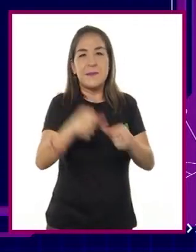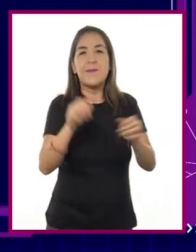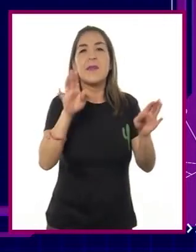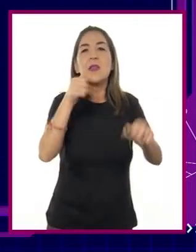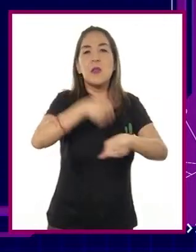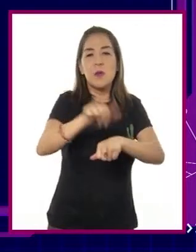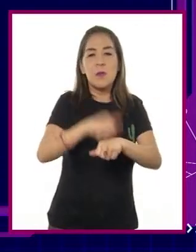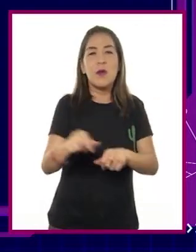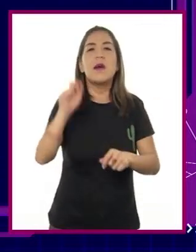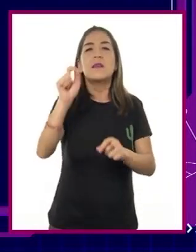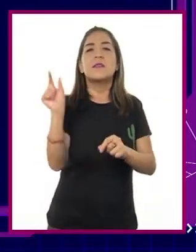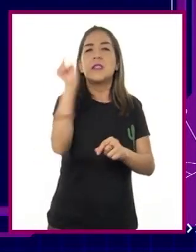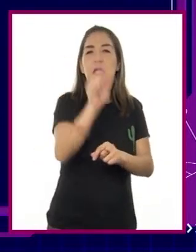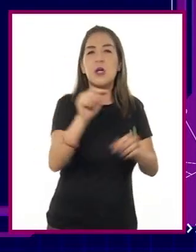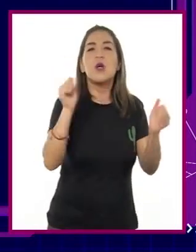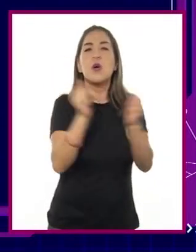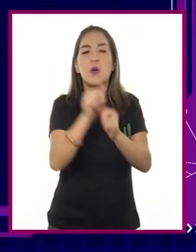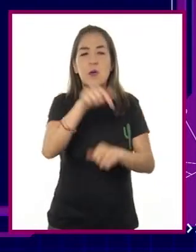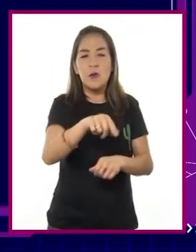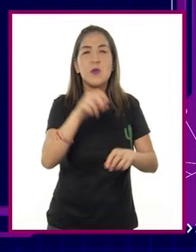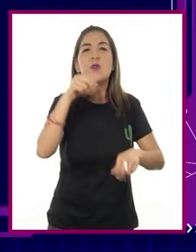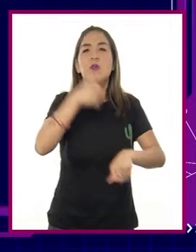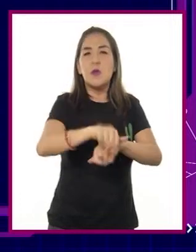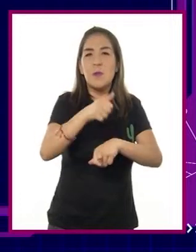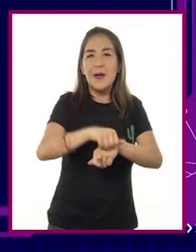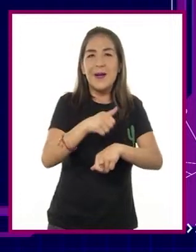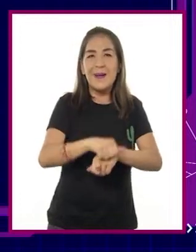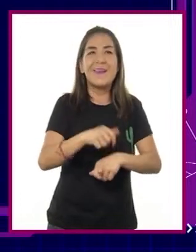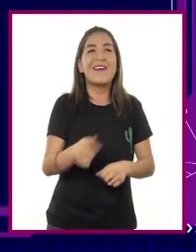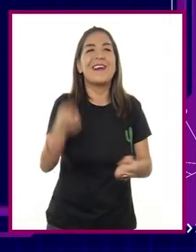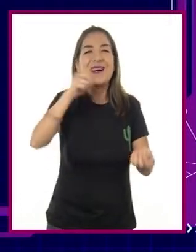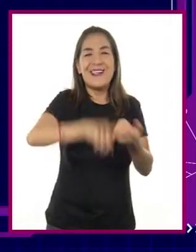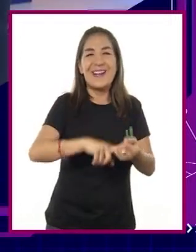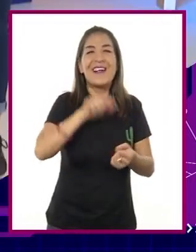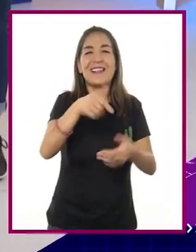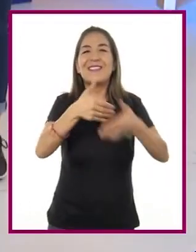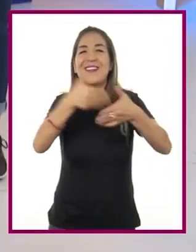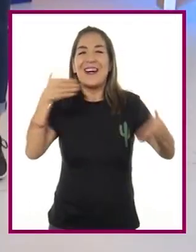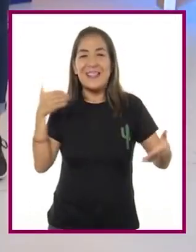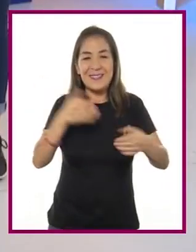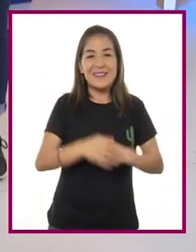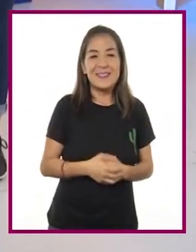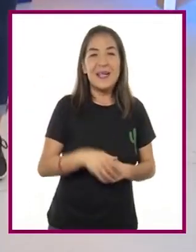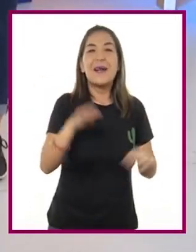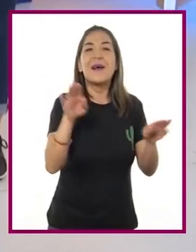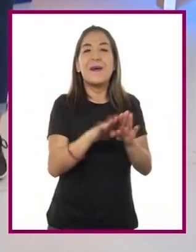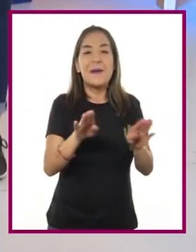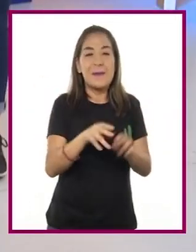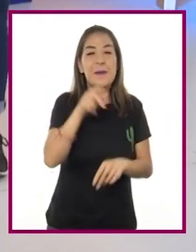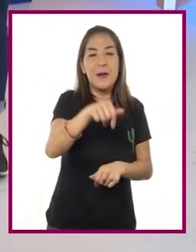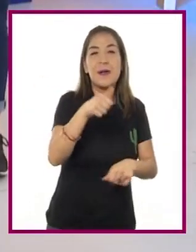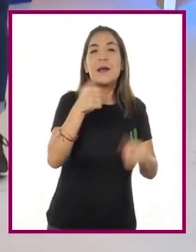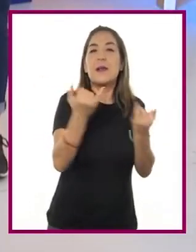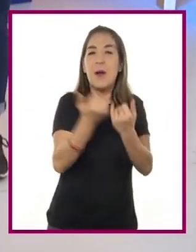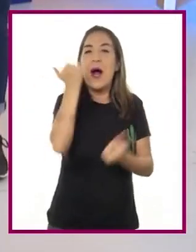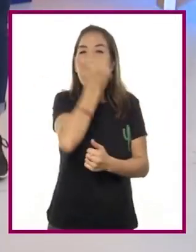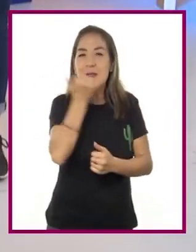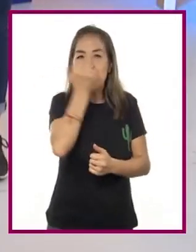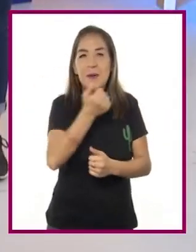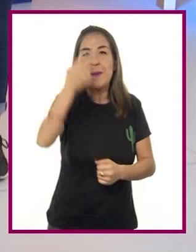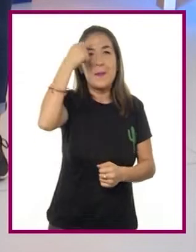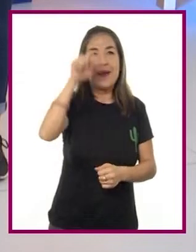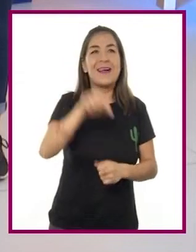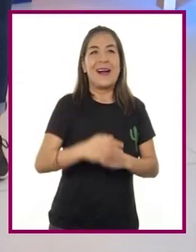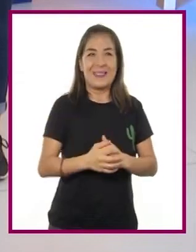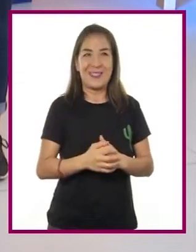exponente se quedan sin modificación alguna. Aprovechando la tabla anterior, voy a pedirles a ti, Leslie, y a las alumnas y alumnos